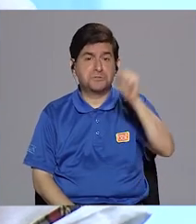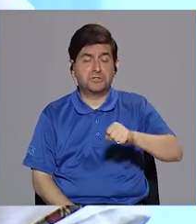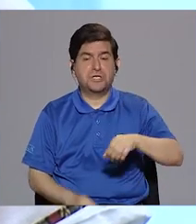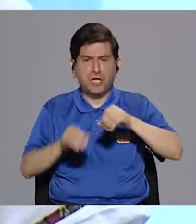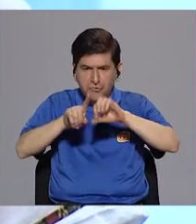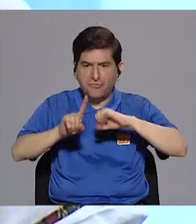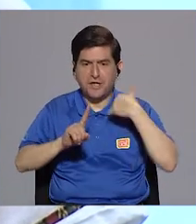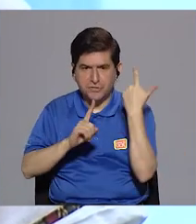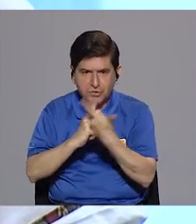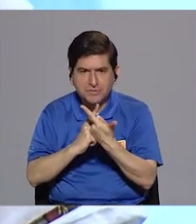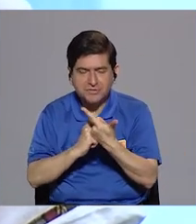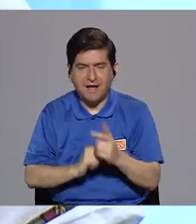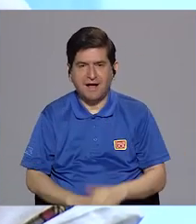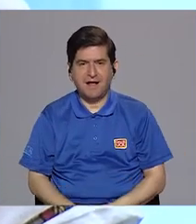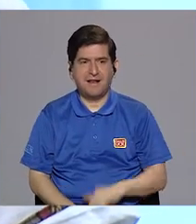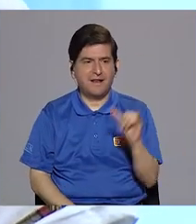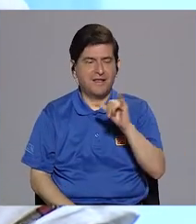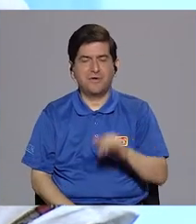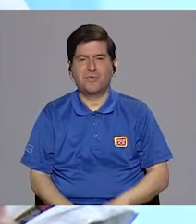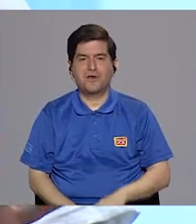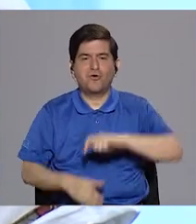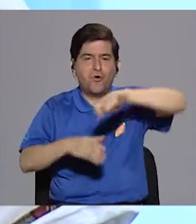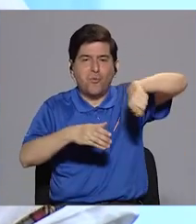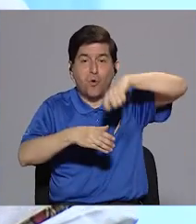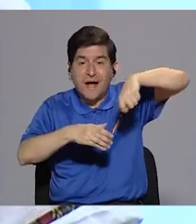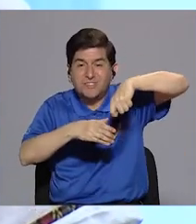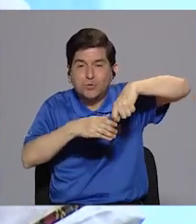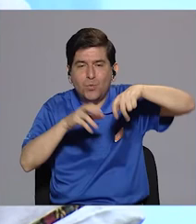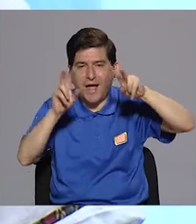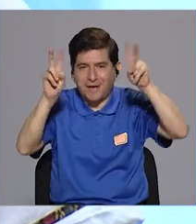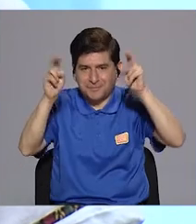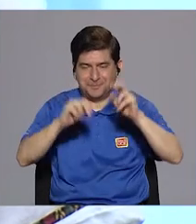Sí, las redes sociales, digamos, es el azúcar, ¿no?